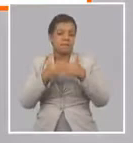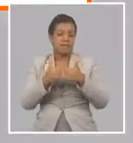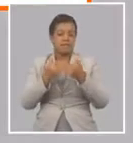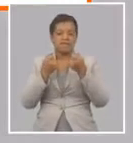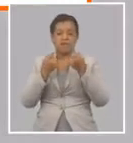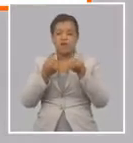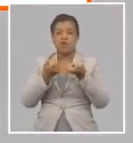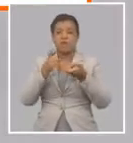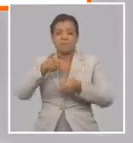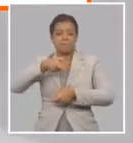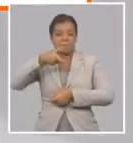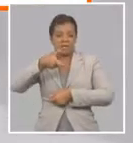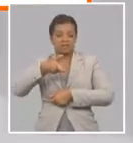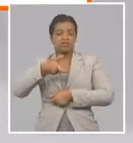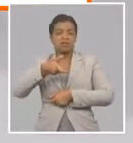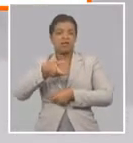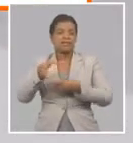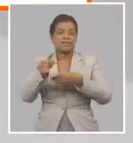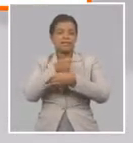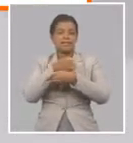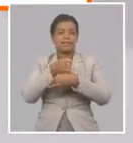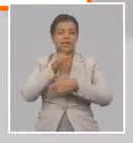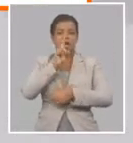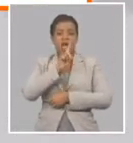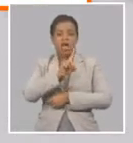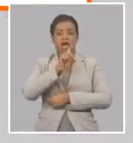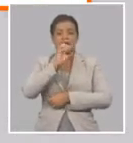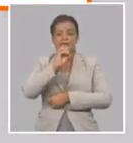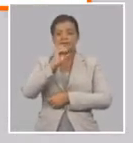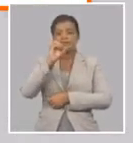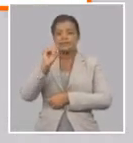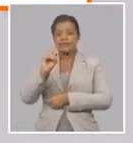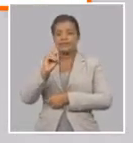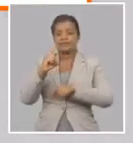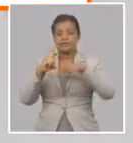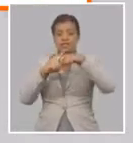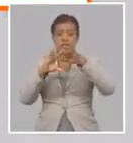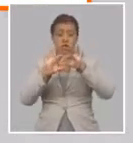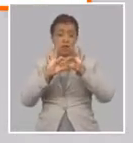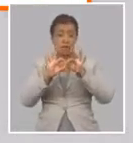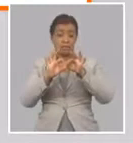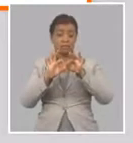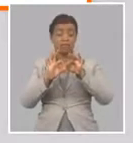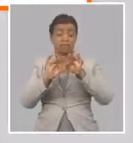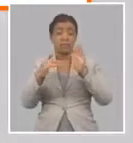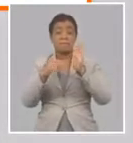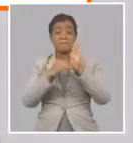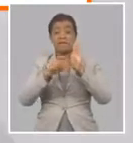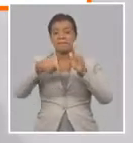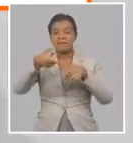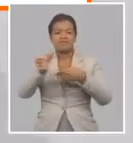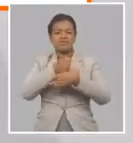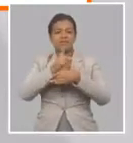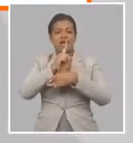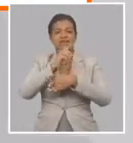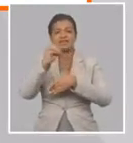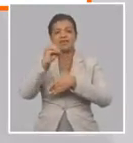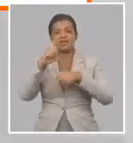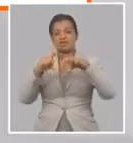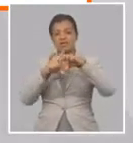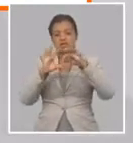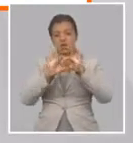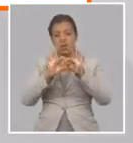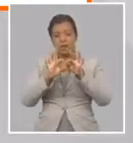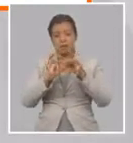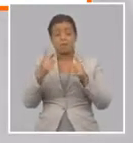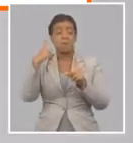peso valor se traducen en 100 kilogramos por lo tanto si es kilogramos más los 25 efectos personales cuando son